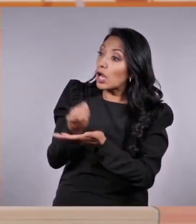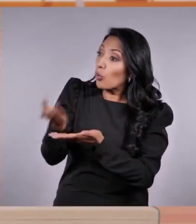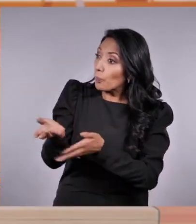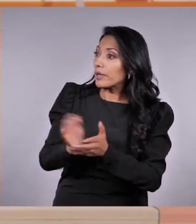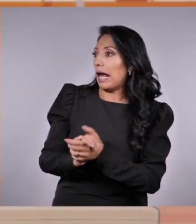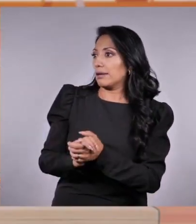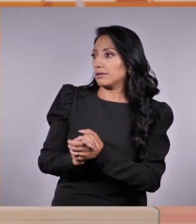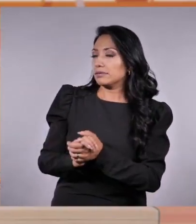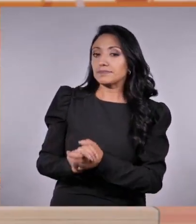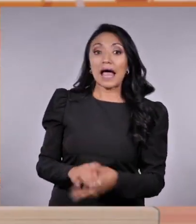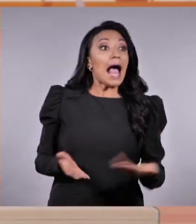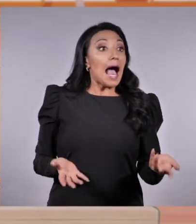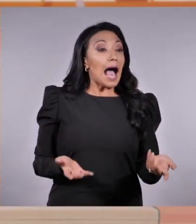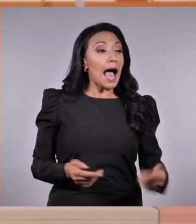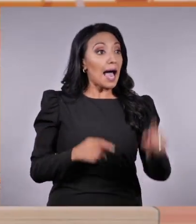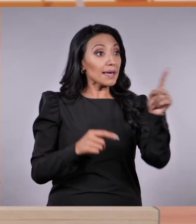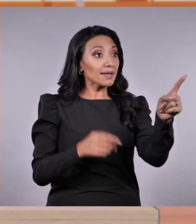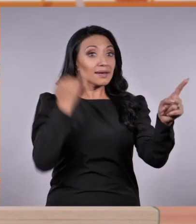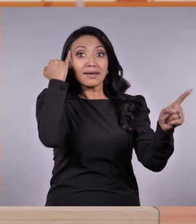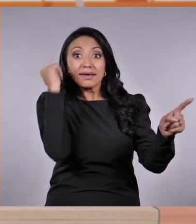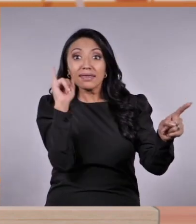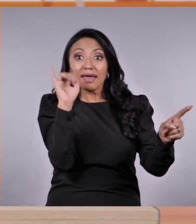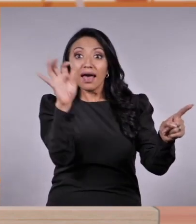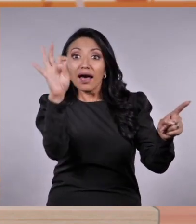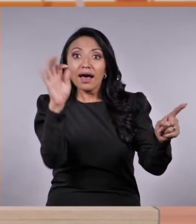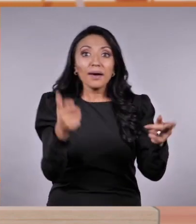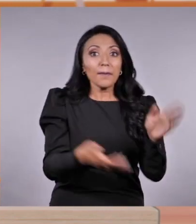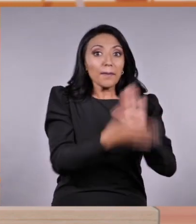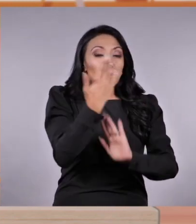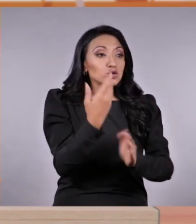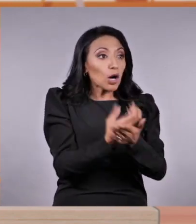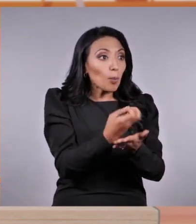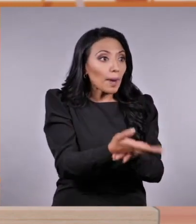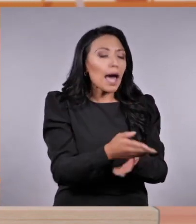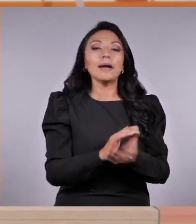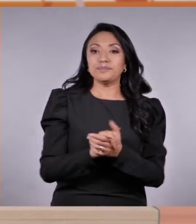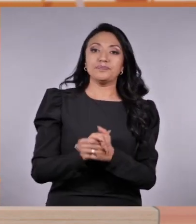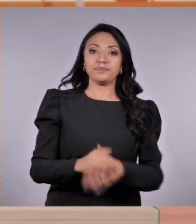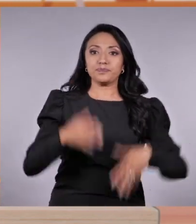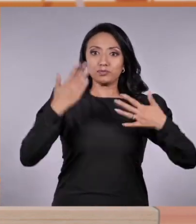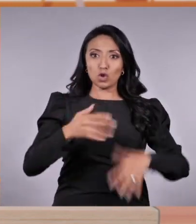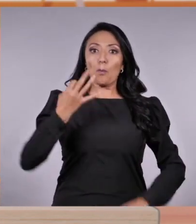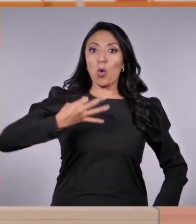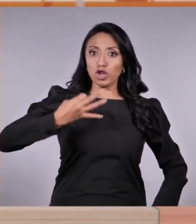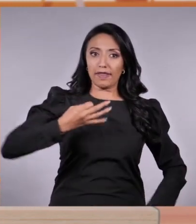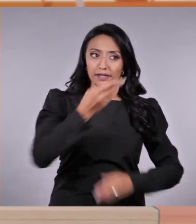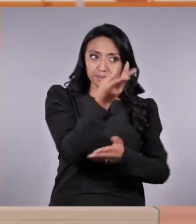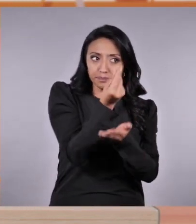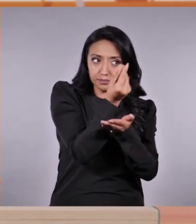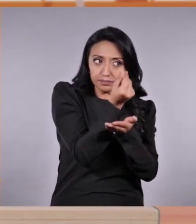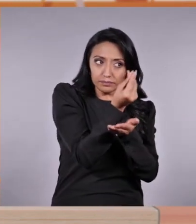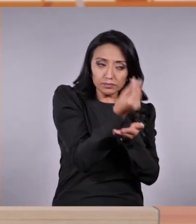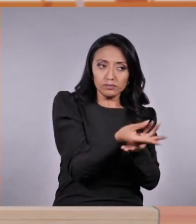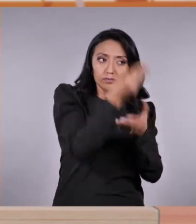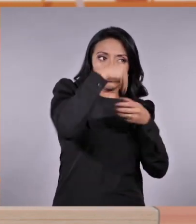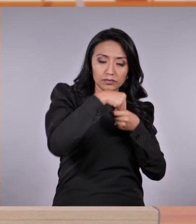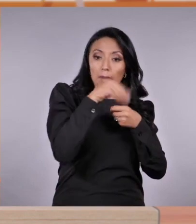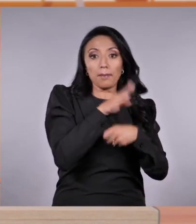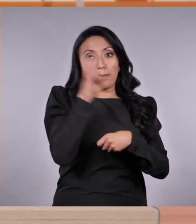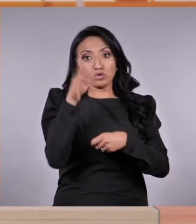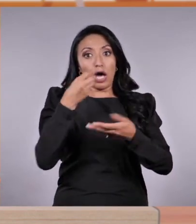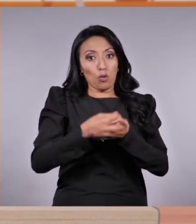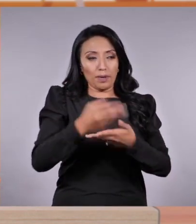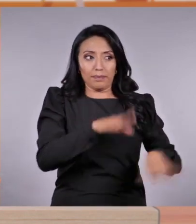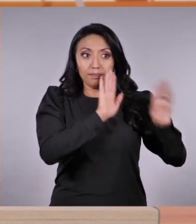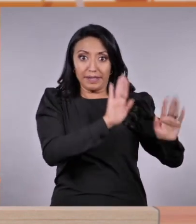a comprar? ¡Ajá! ¡Ay, esa me parece una buena idea! Entonces voy a buscar mis monedas y nos vamos a comprar en el mercado de los sueños.